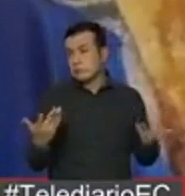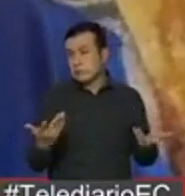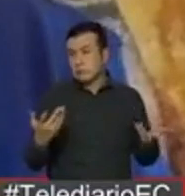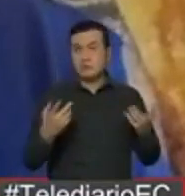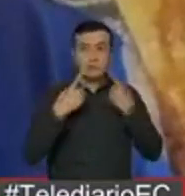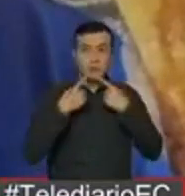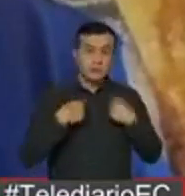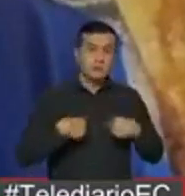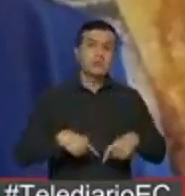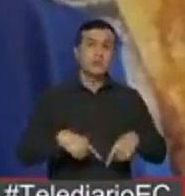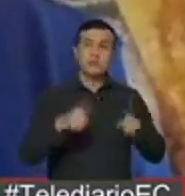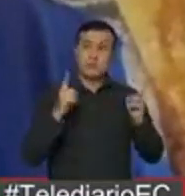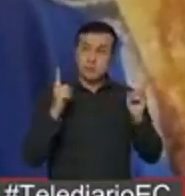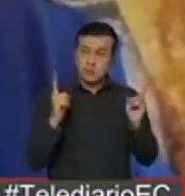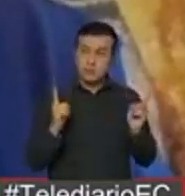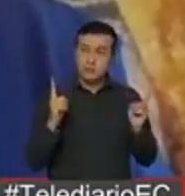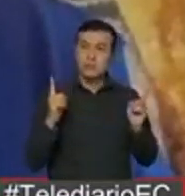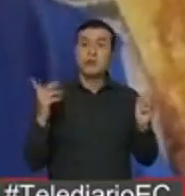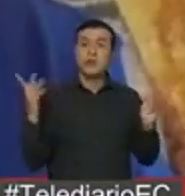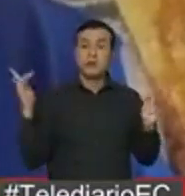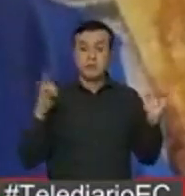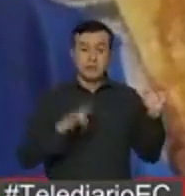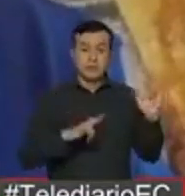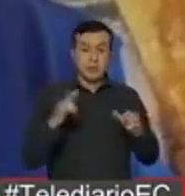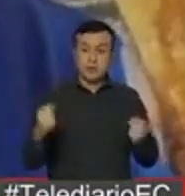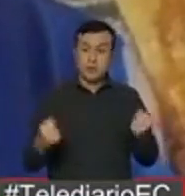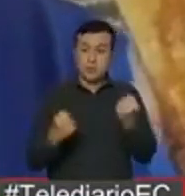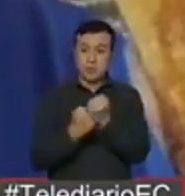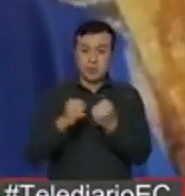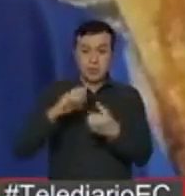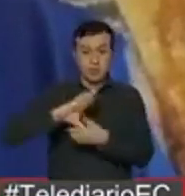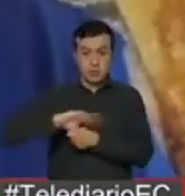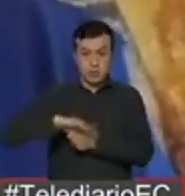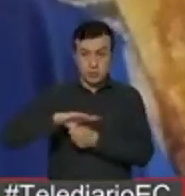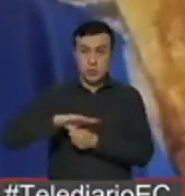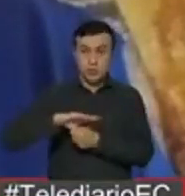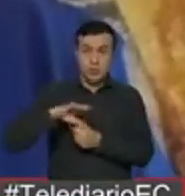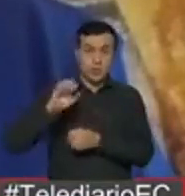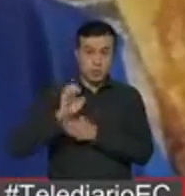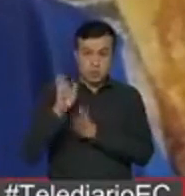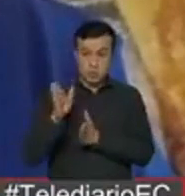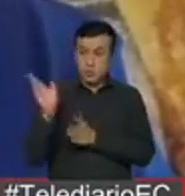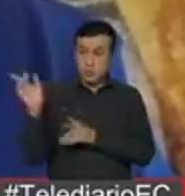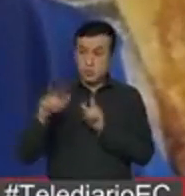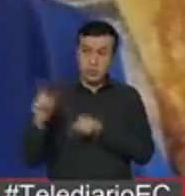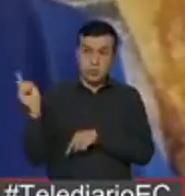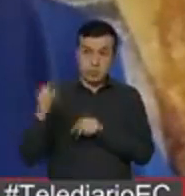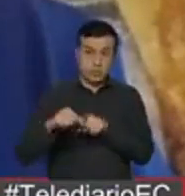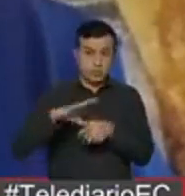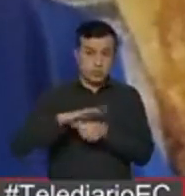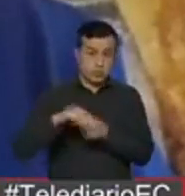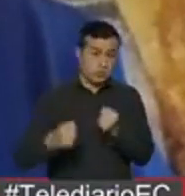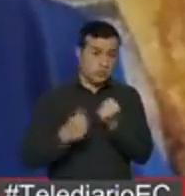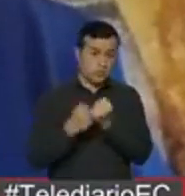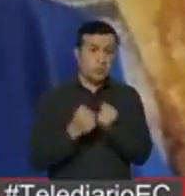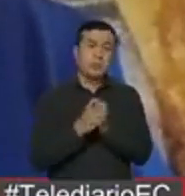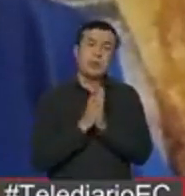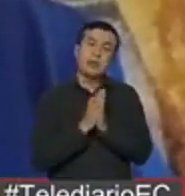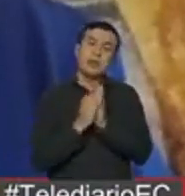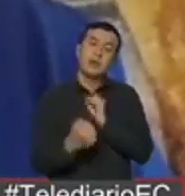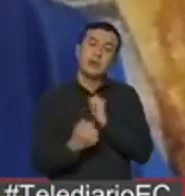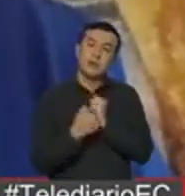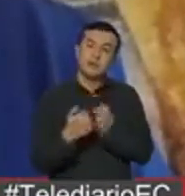anunciando los vuelos en las embajadas y apoyando a las embajadas, que los ecuatorianos se acercaban a las embajadas, se acercaban a pedir